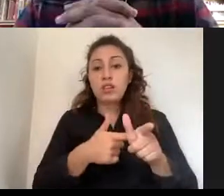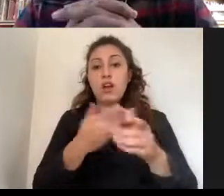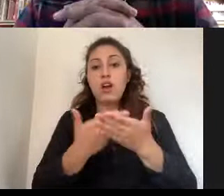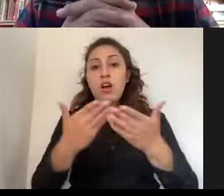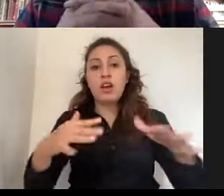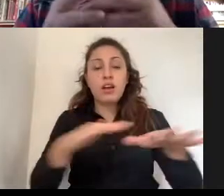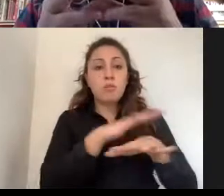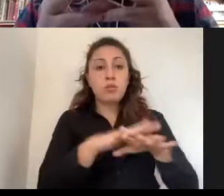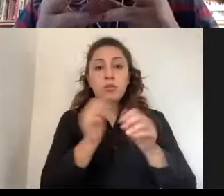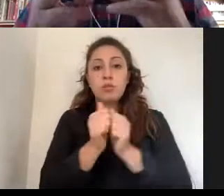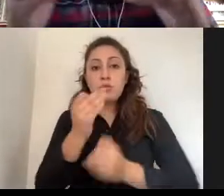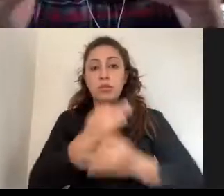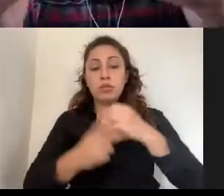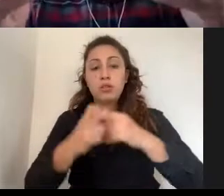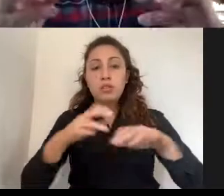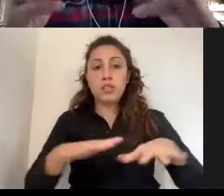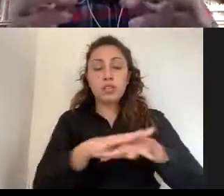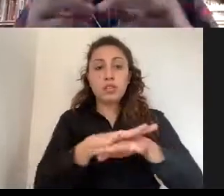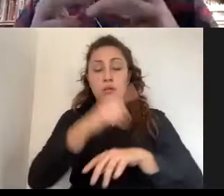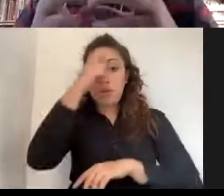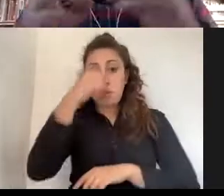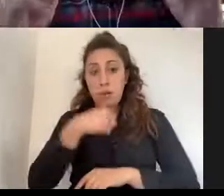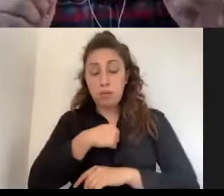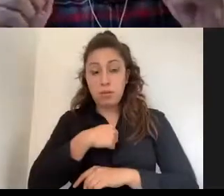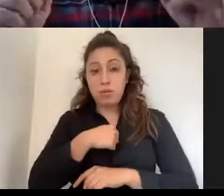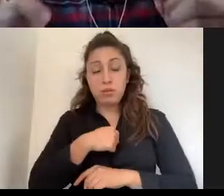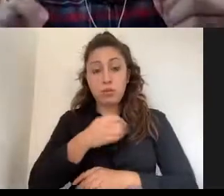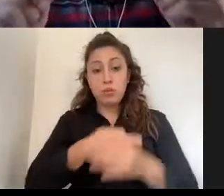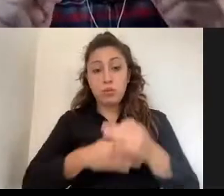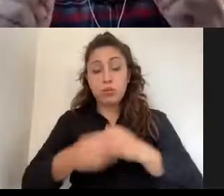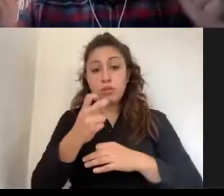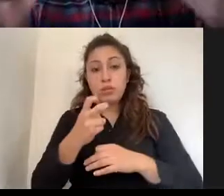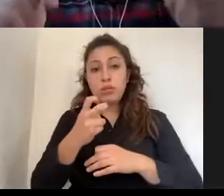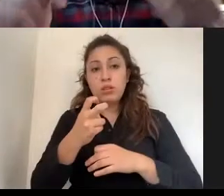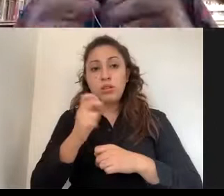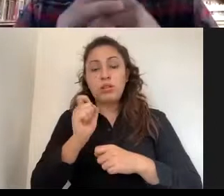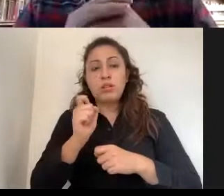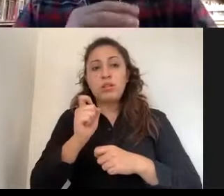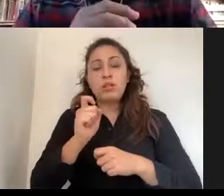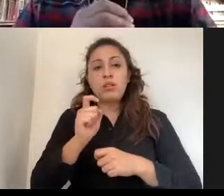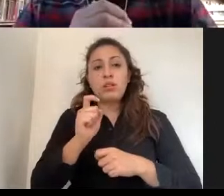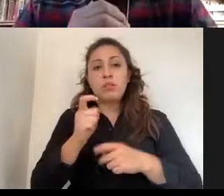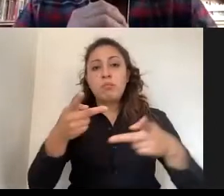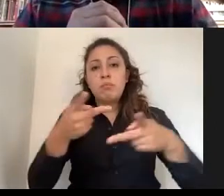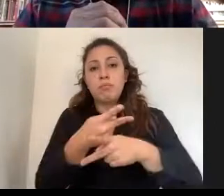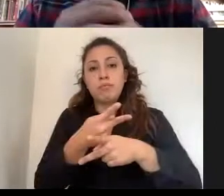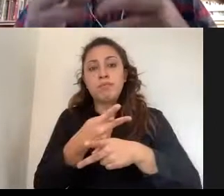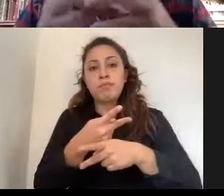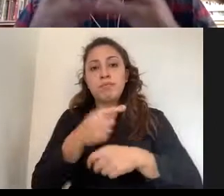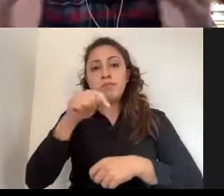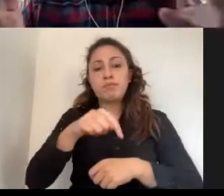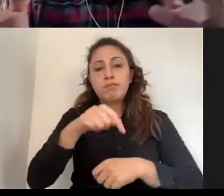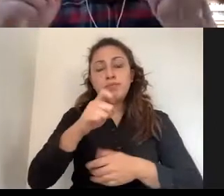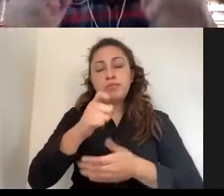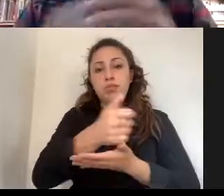las penas, que desde mi punto de vista, pues es porque son los hechos delictivos que suceden en el ámbito local, pero